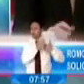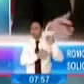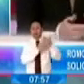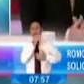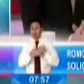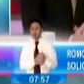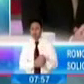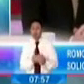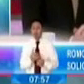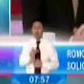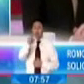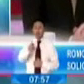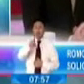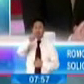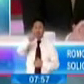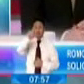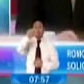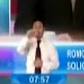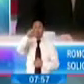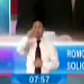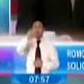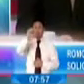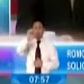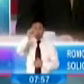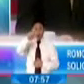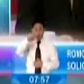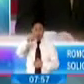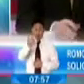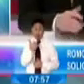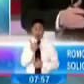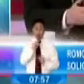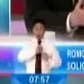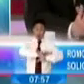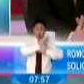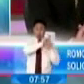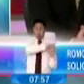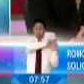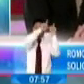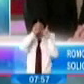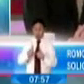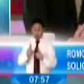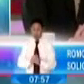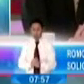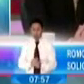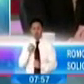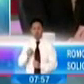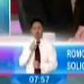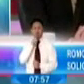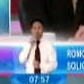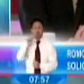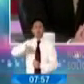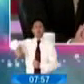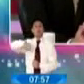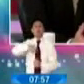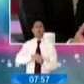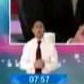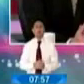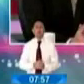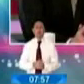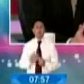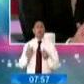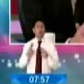nuevo personaje que es Daniel Salcedo, que fue deportado el día de hoy en la madrugada. Sobre este personaje, este señor Salcedo,